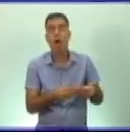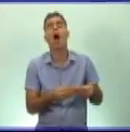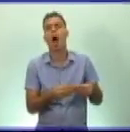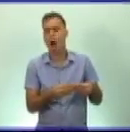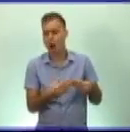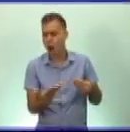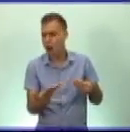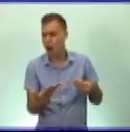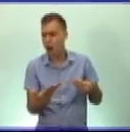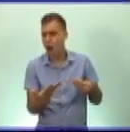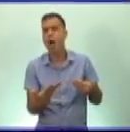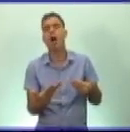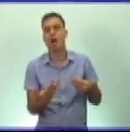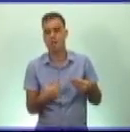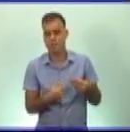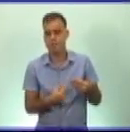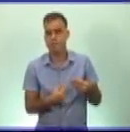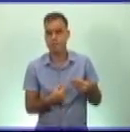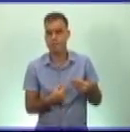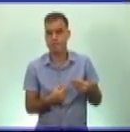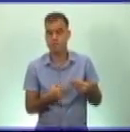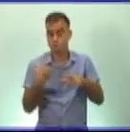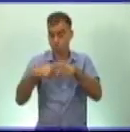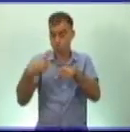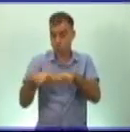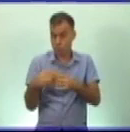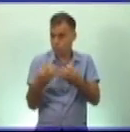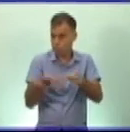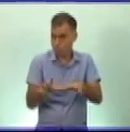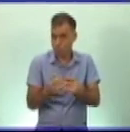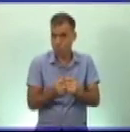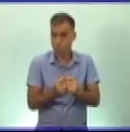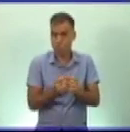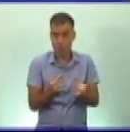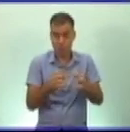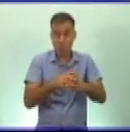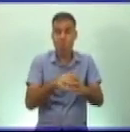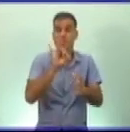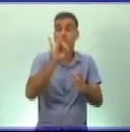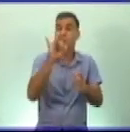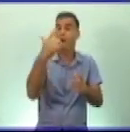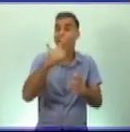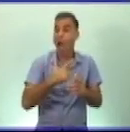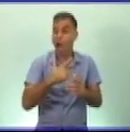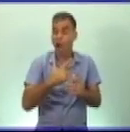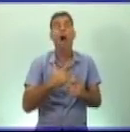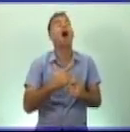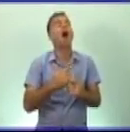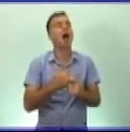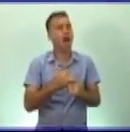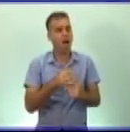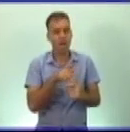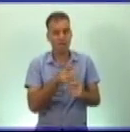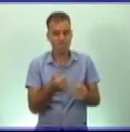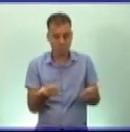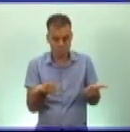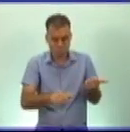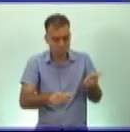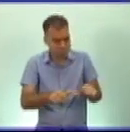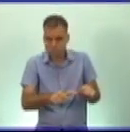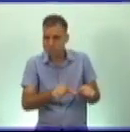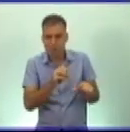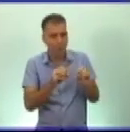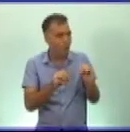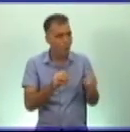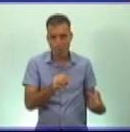decir que las sustancias simples de los no metales del grupo 7A no reaccionan directamente con el dioxígeno formando